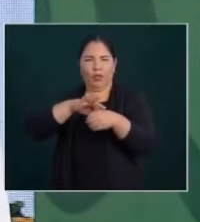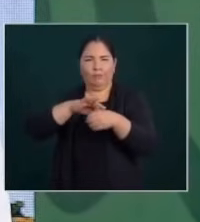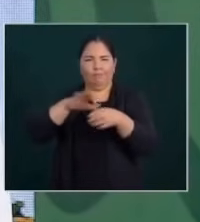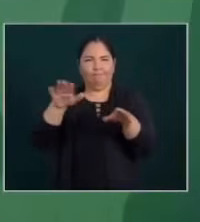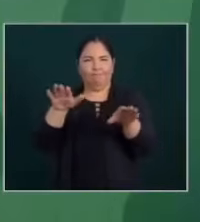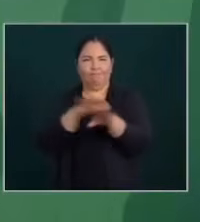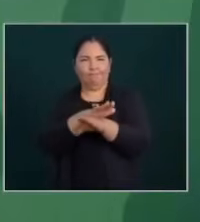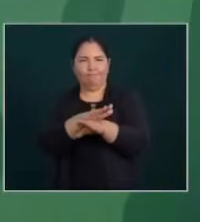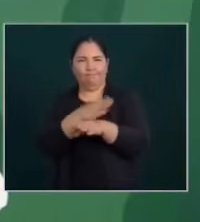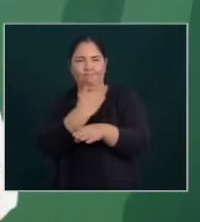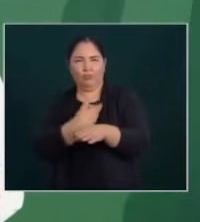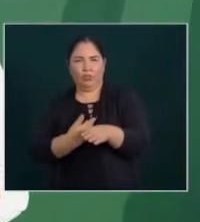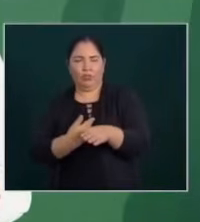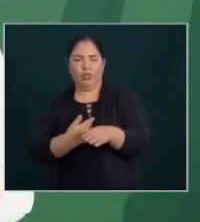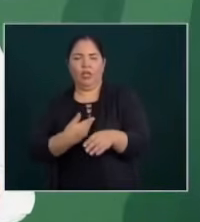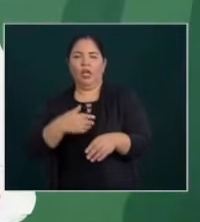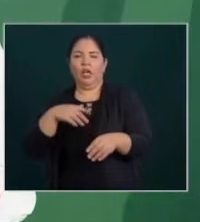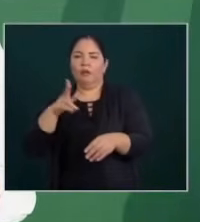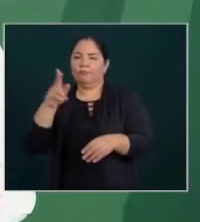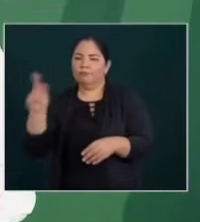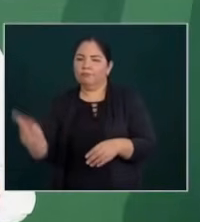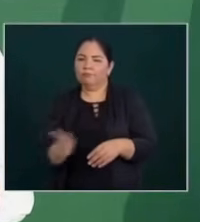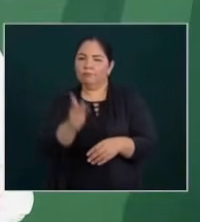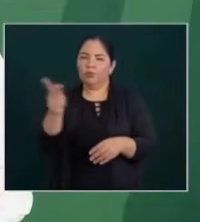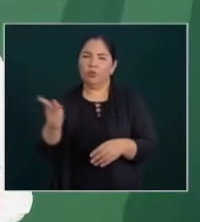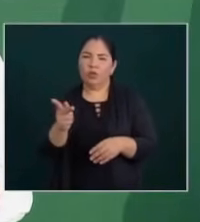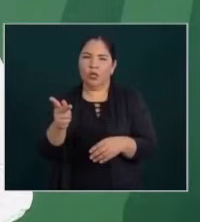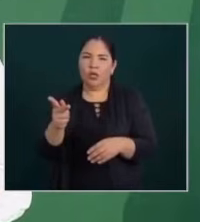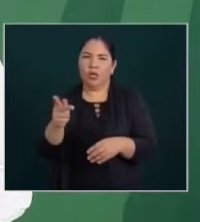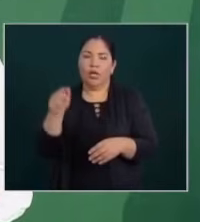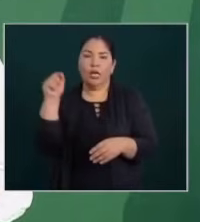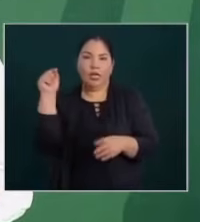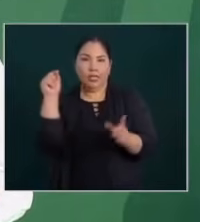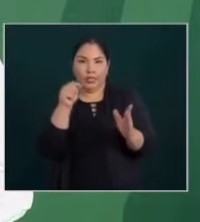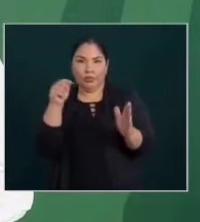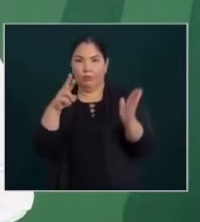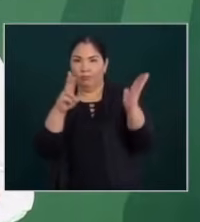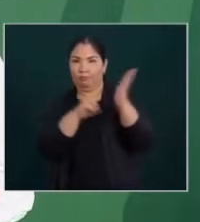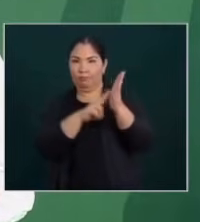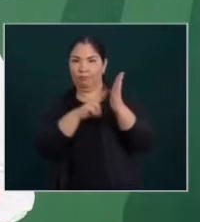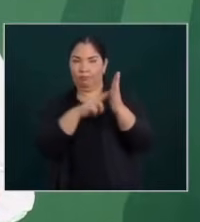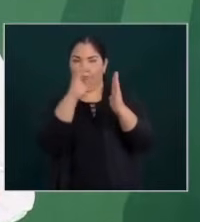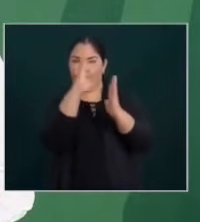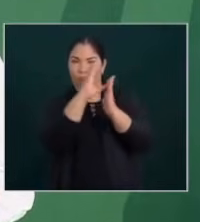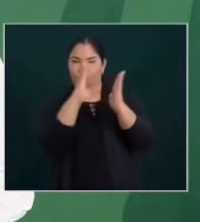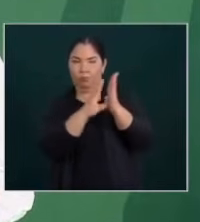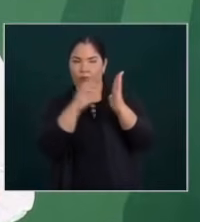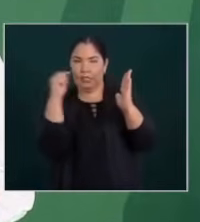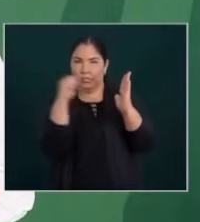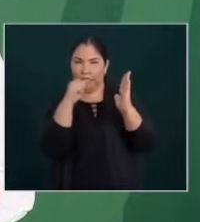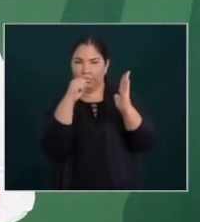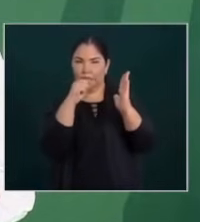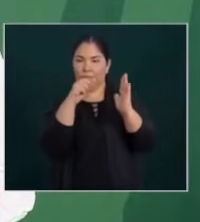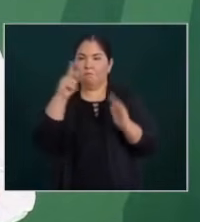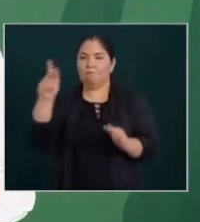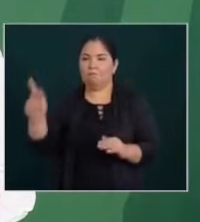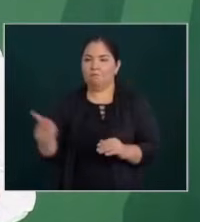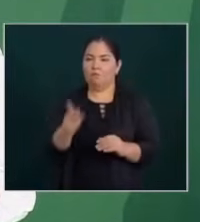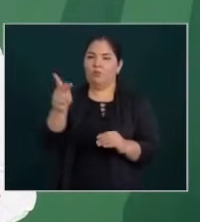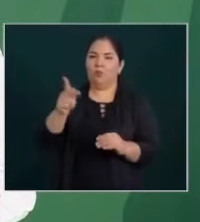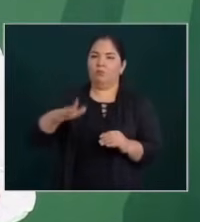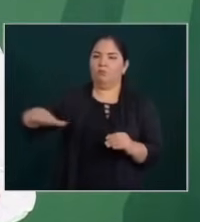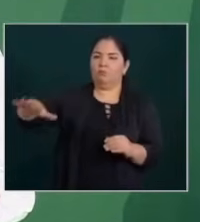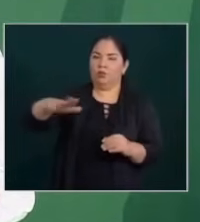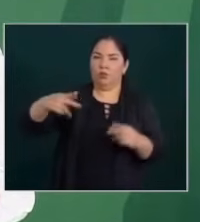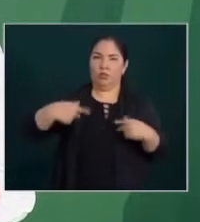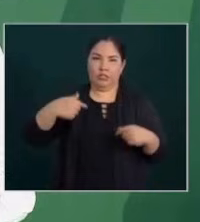y se le va a preguntar al pueblo porque fue una reforma constitucional se le va a preguntar al pueblo si